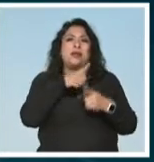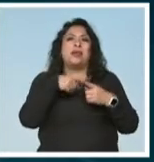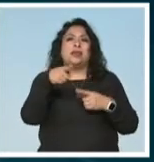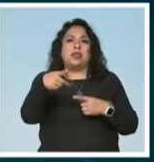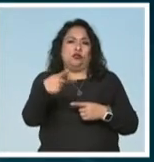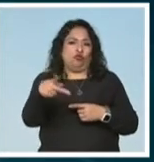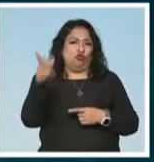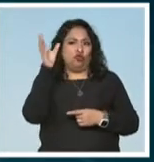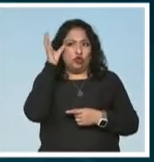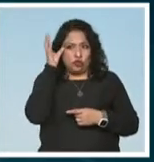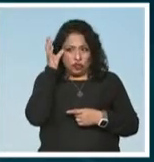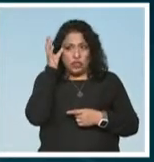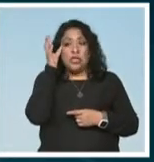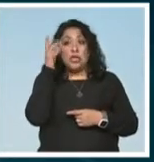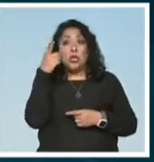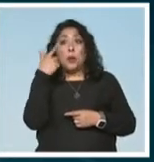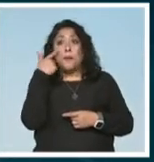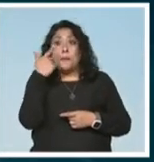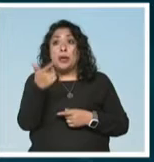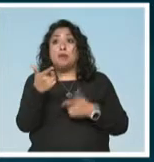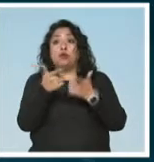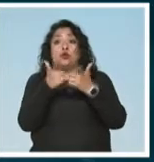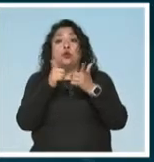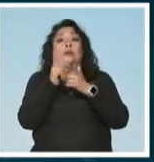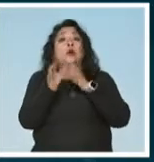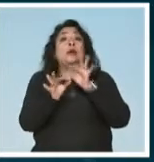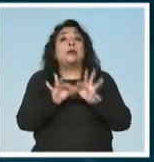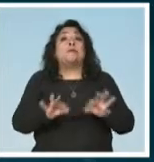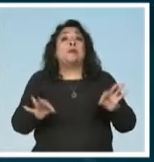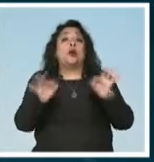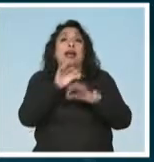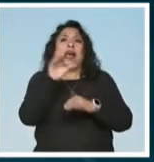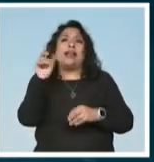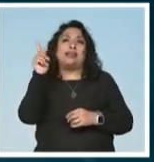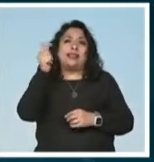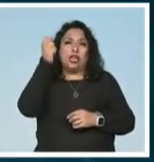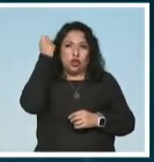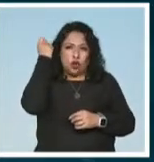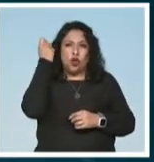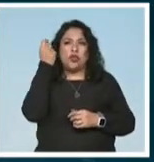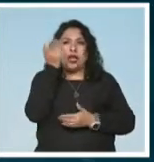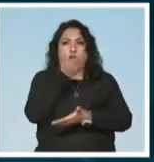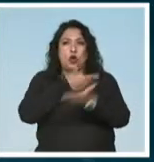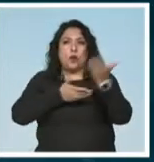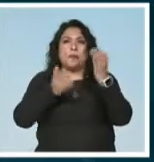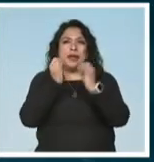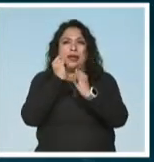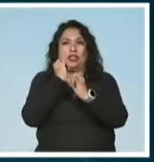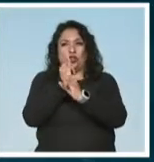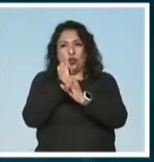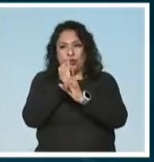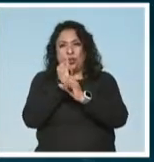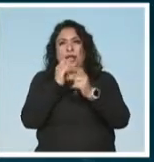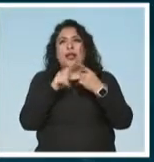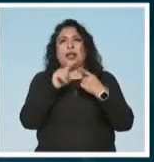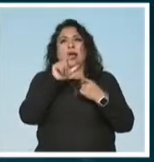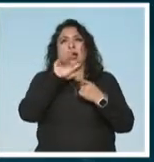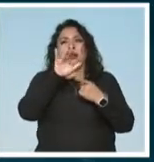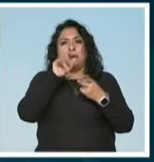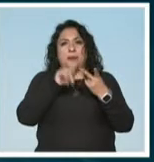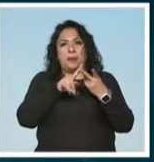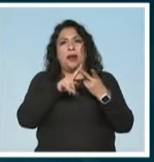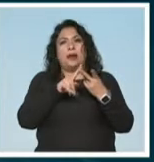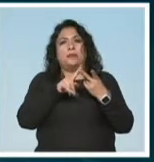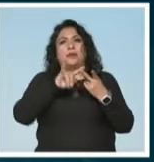los propios chinos y vimos compañías importantes en el área de la tecnología y el comercio electrónico como Alibaba de Jack